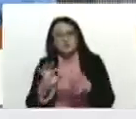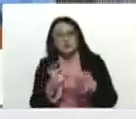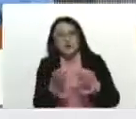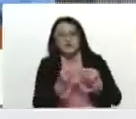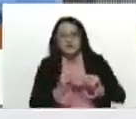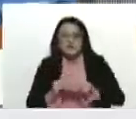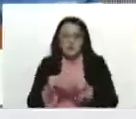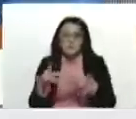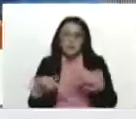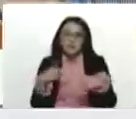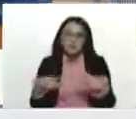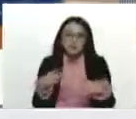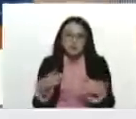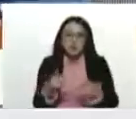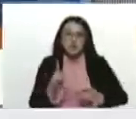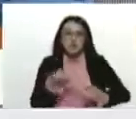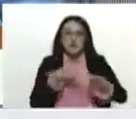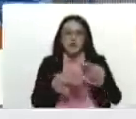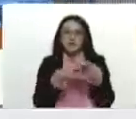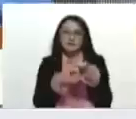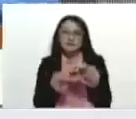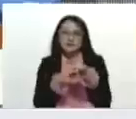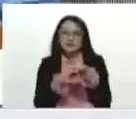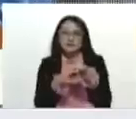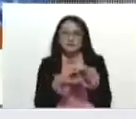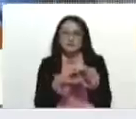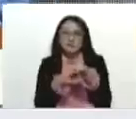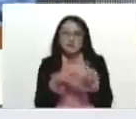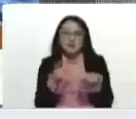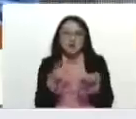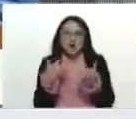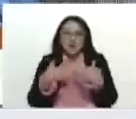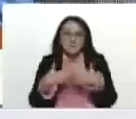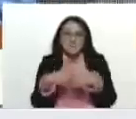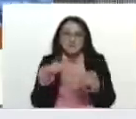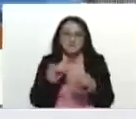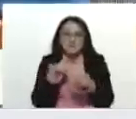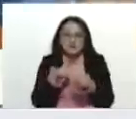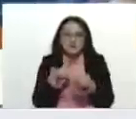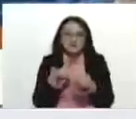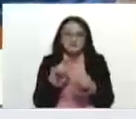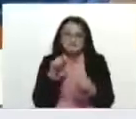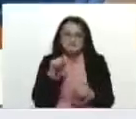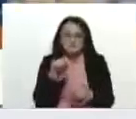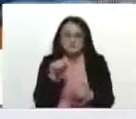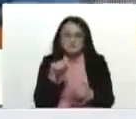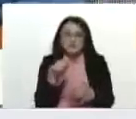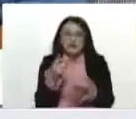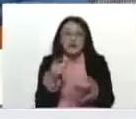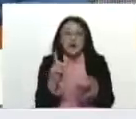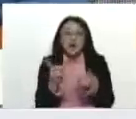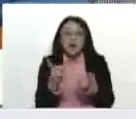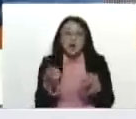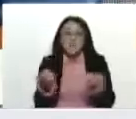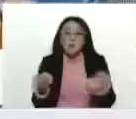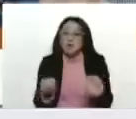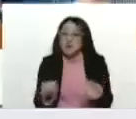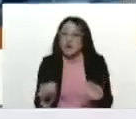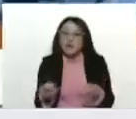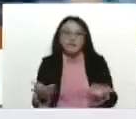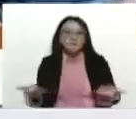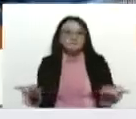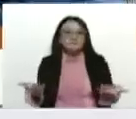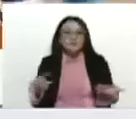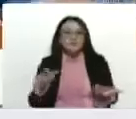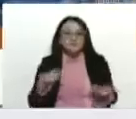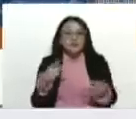recuperar la producción hay que tener acceso incluso a refinerías por ejemplo a piezas partes que están bloqueadas se requiere